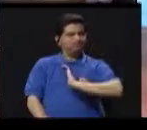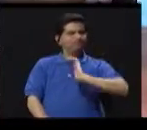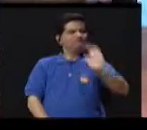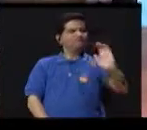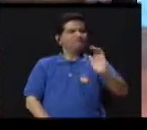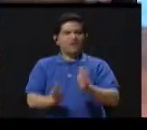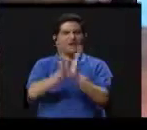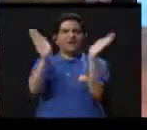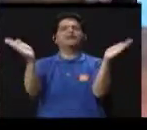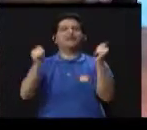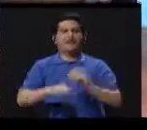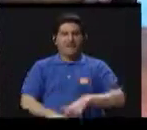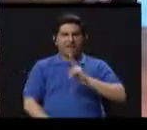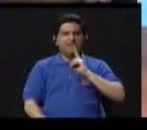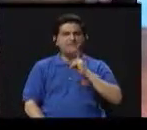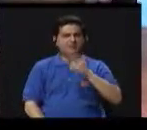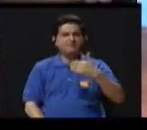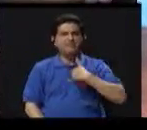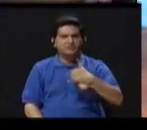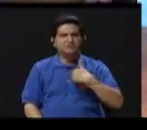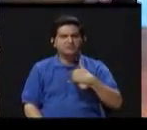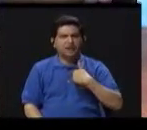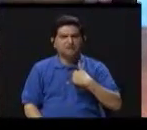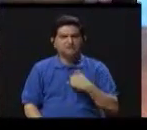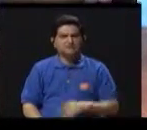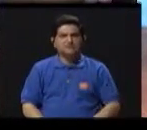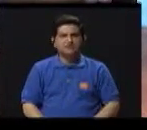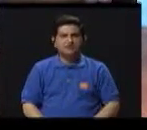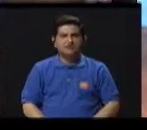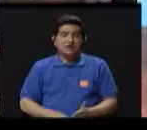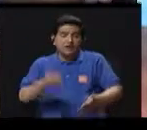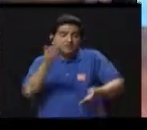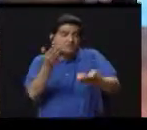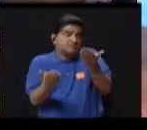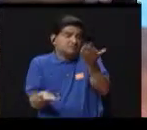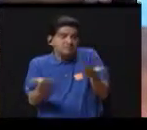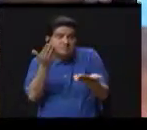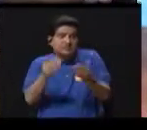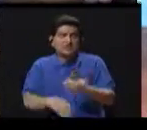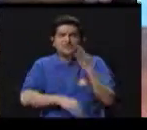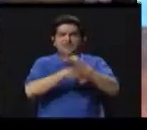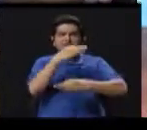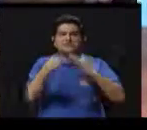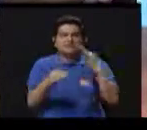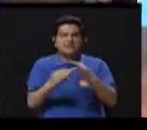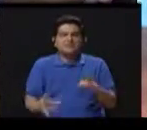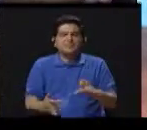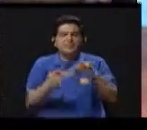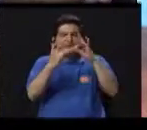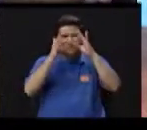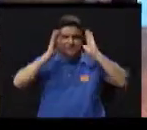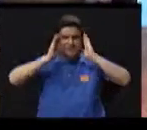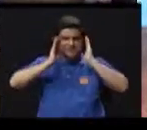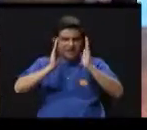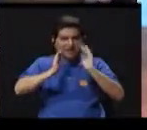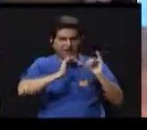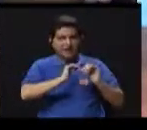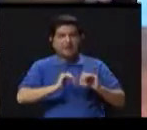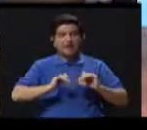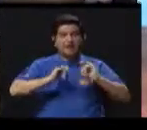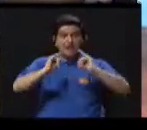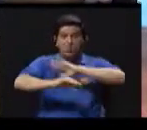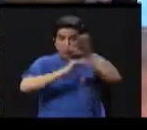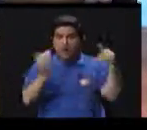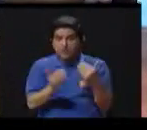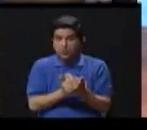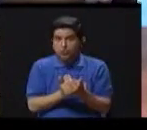niños en general. O sea, de verdad hay digamos, un, una especialidad en que se trate de forma igual a